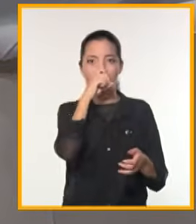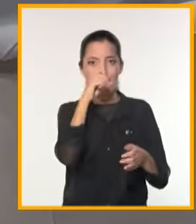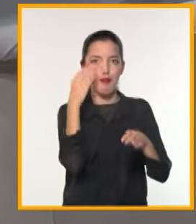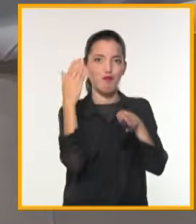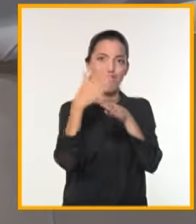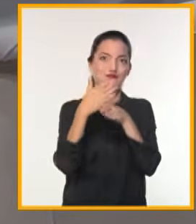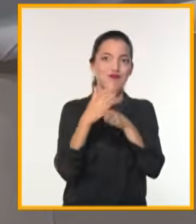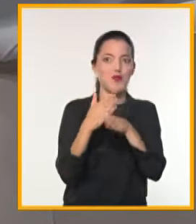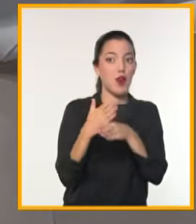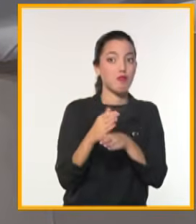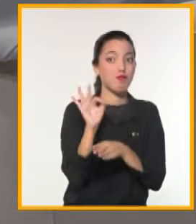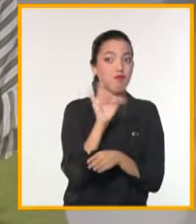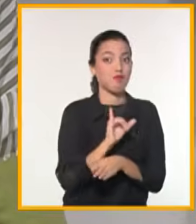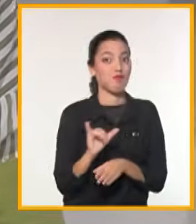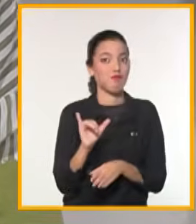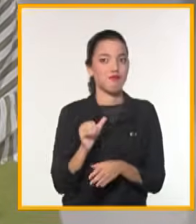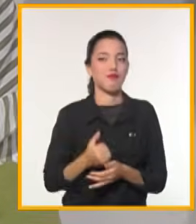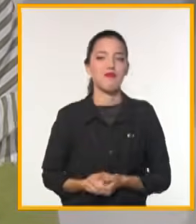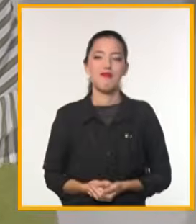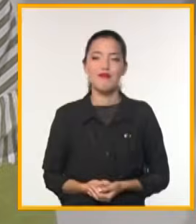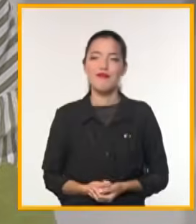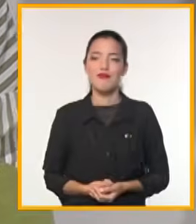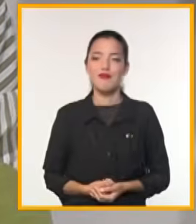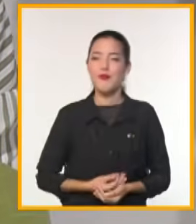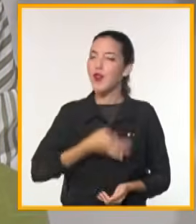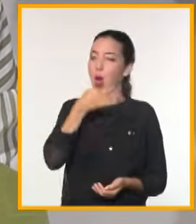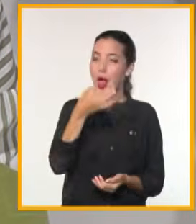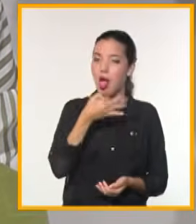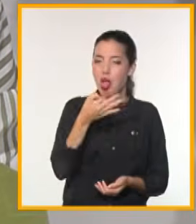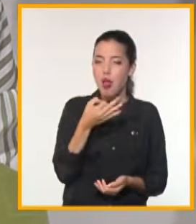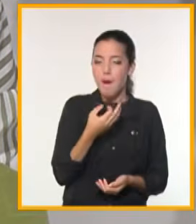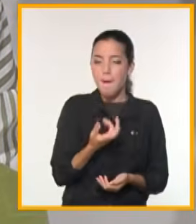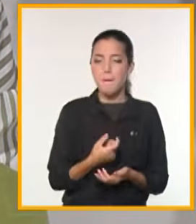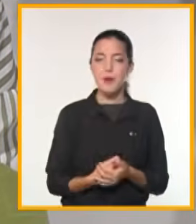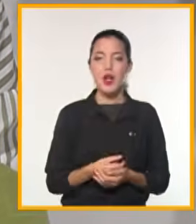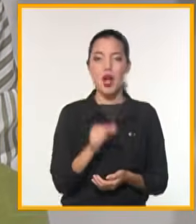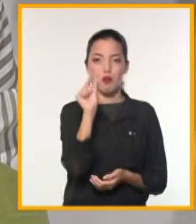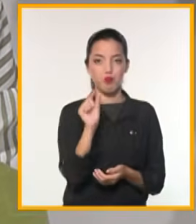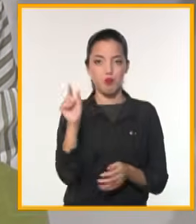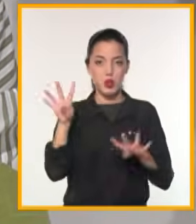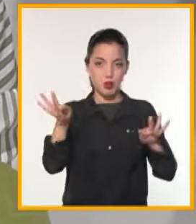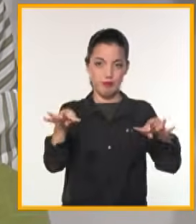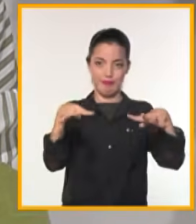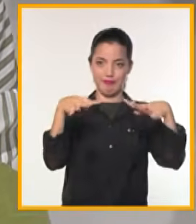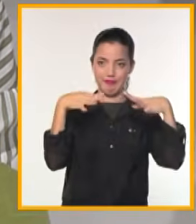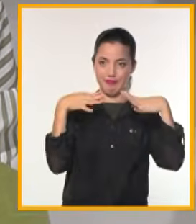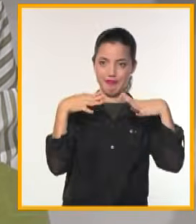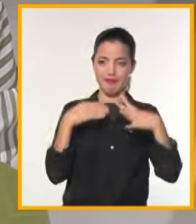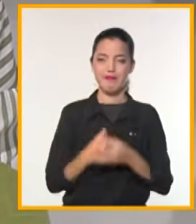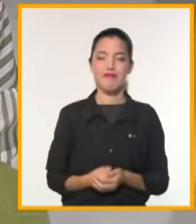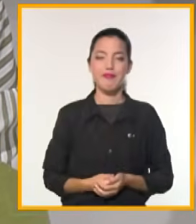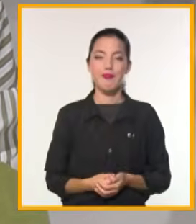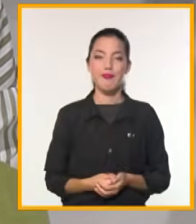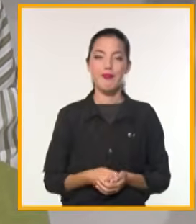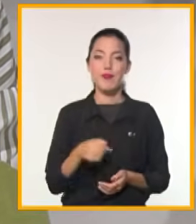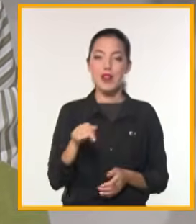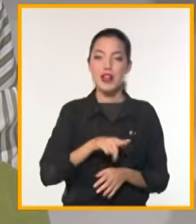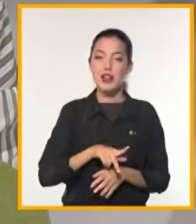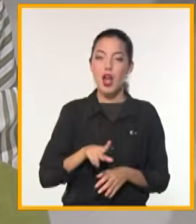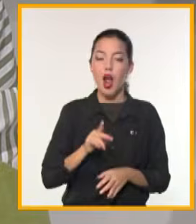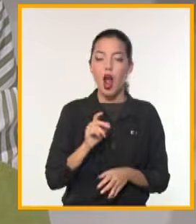Jorge, les quiero decir a nuestros televidentes y radioyentes, este programa debe tener una segunda